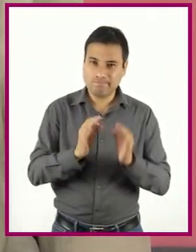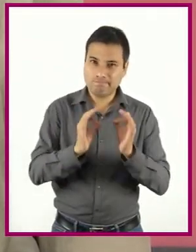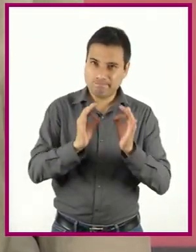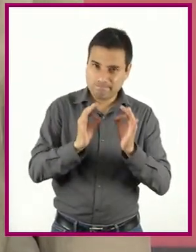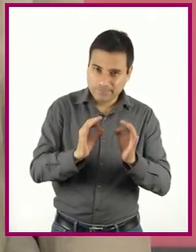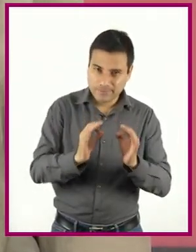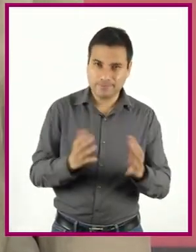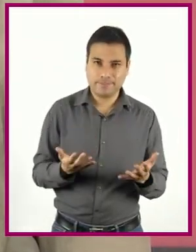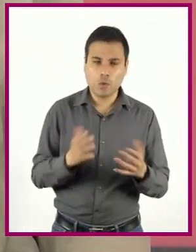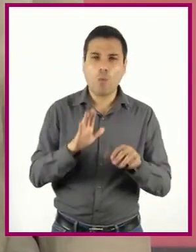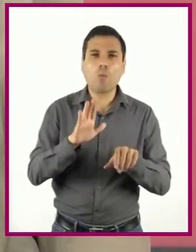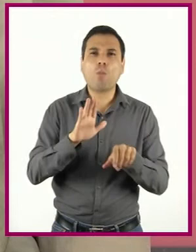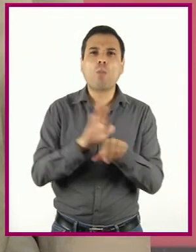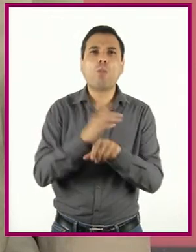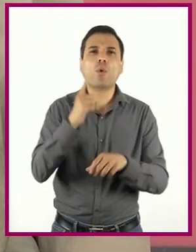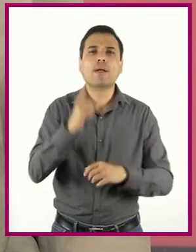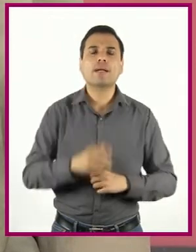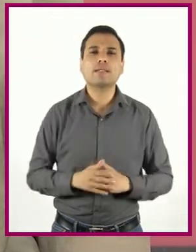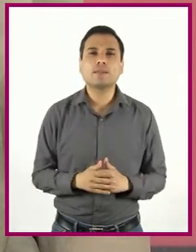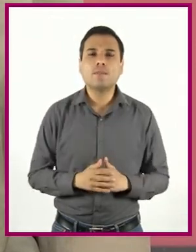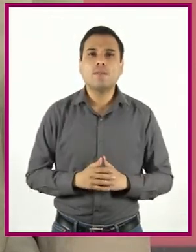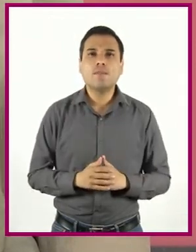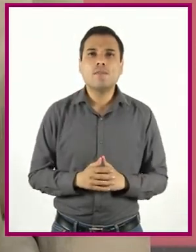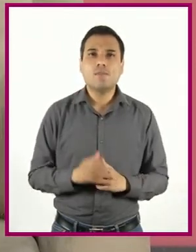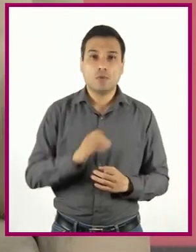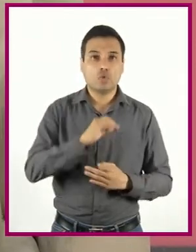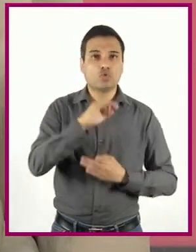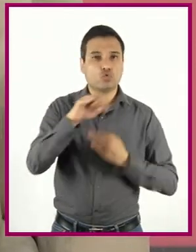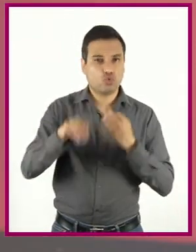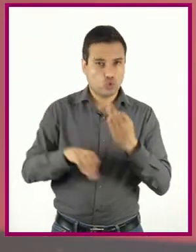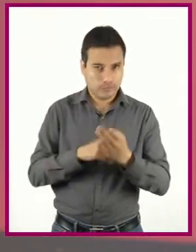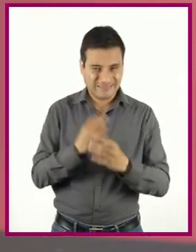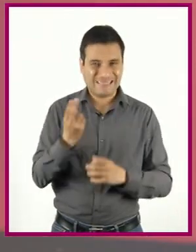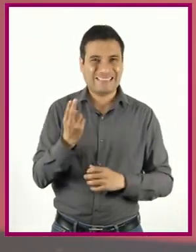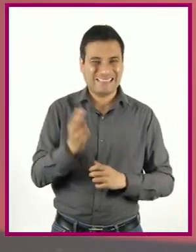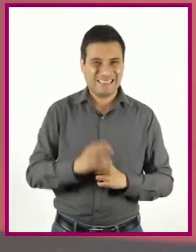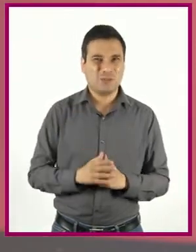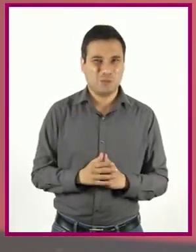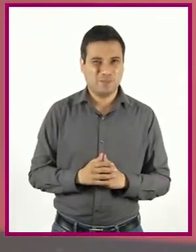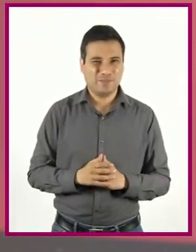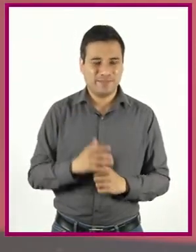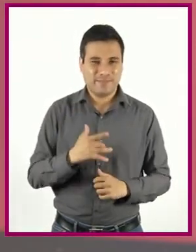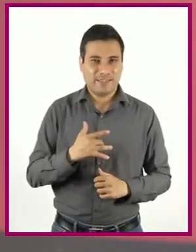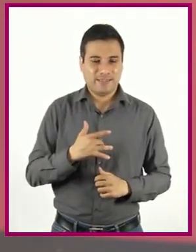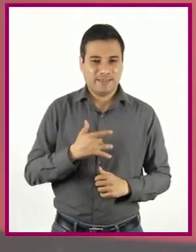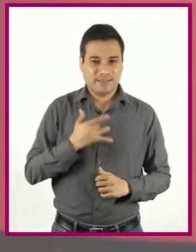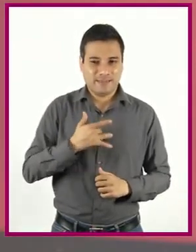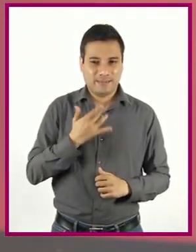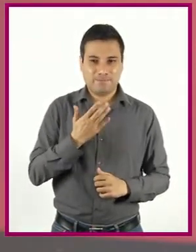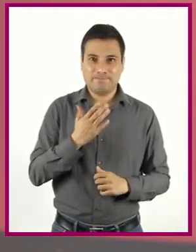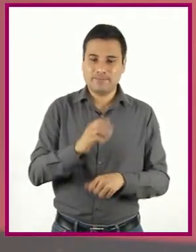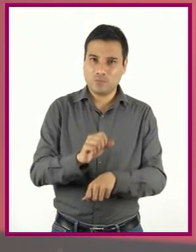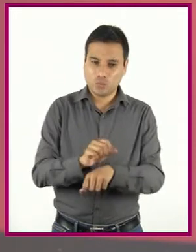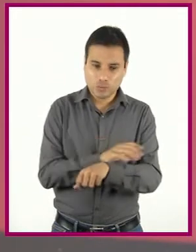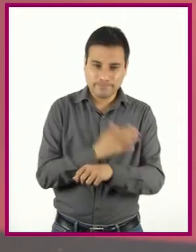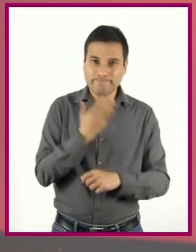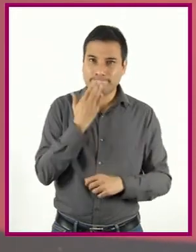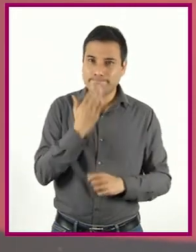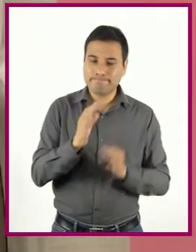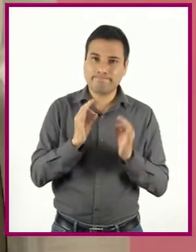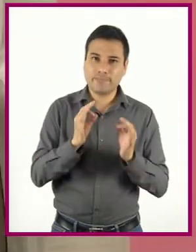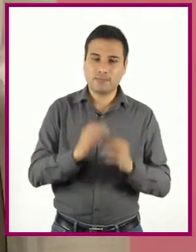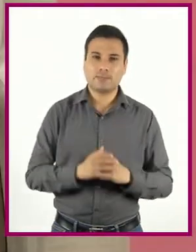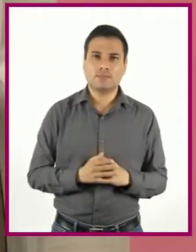confianza, porque necesitamos todos como recuperar ese bienestar socioemocional. Esto